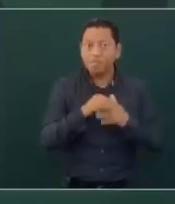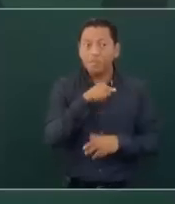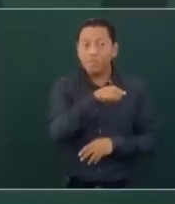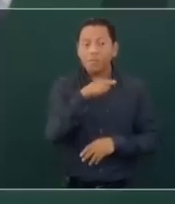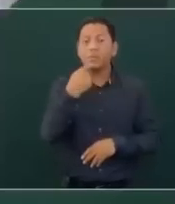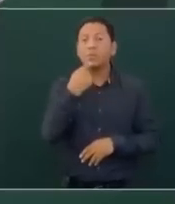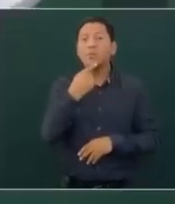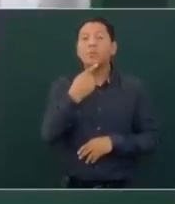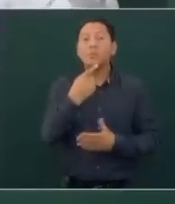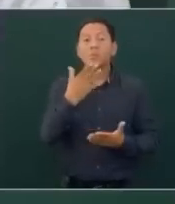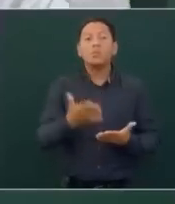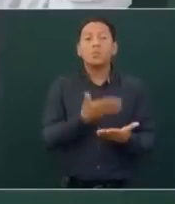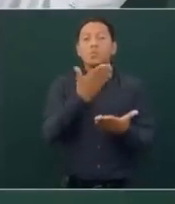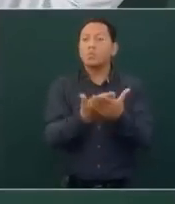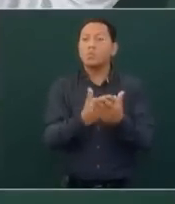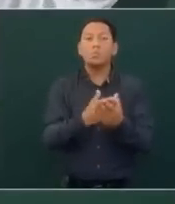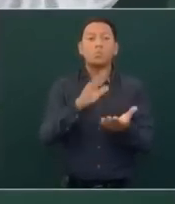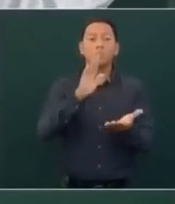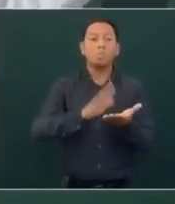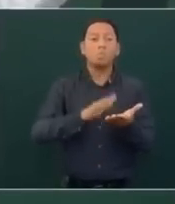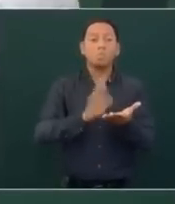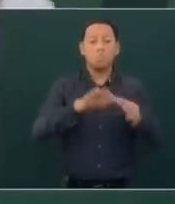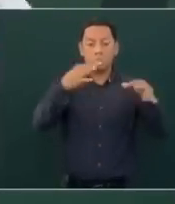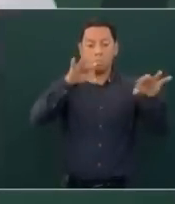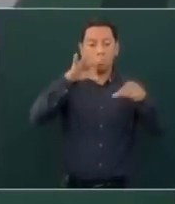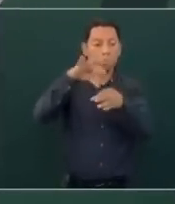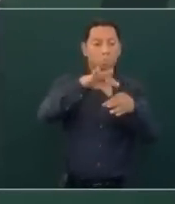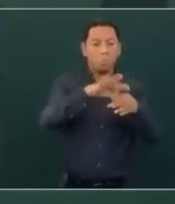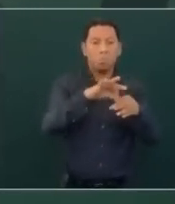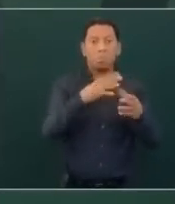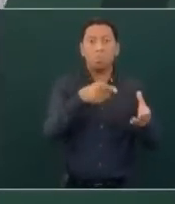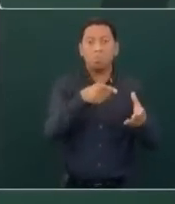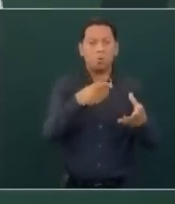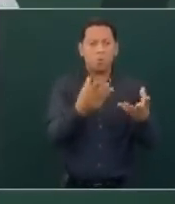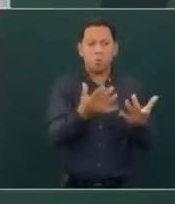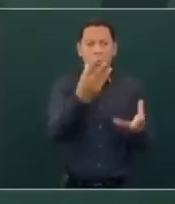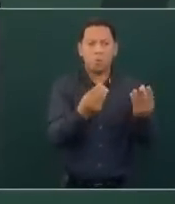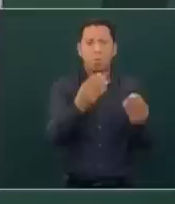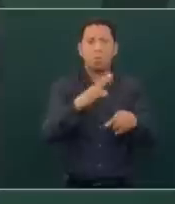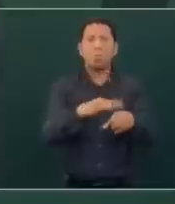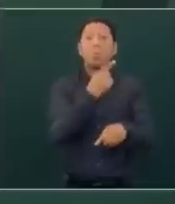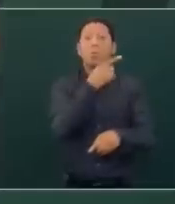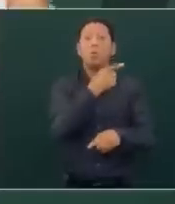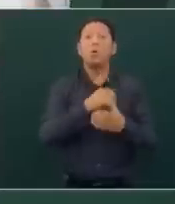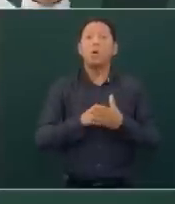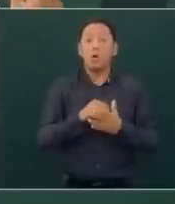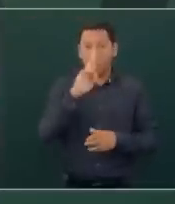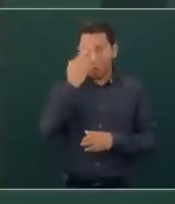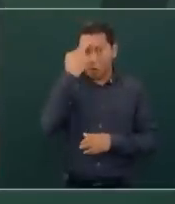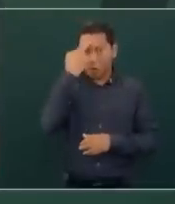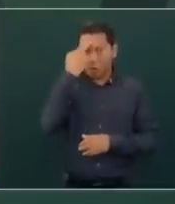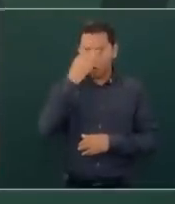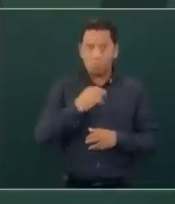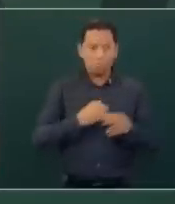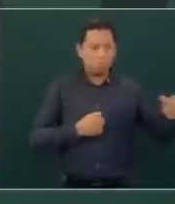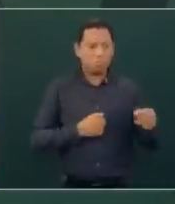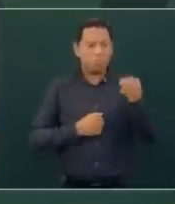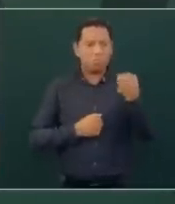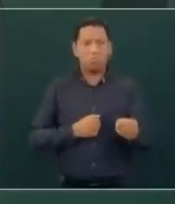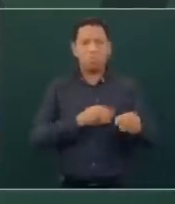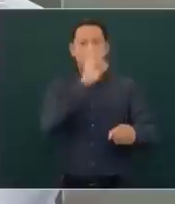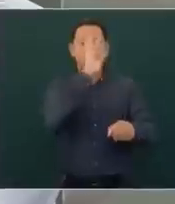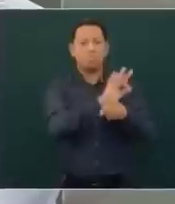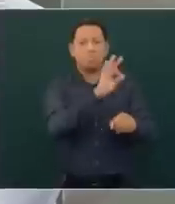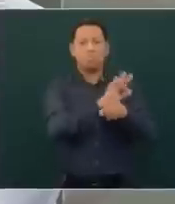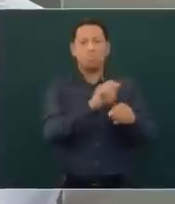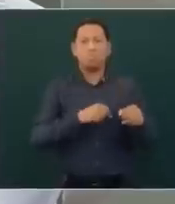pide que se quemen las boletas de la elección en donde impusieron con fraude a Salinas.